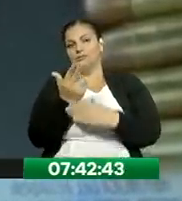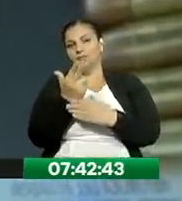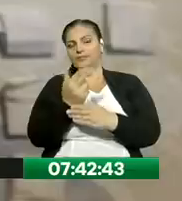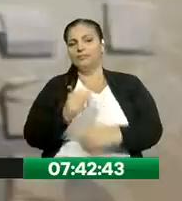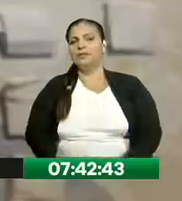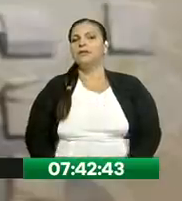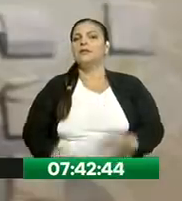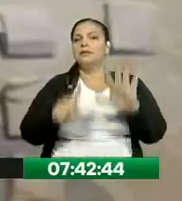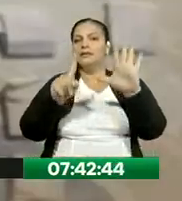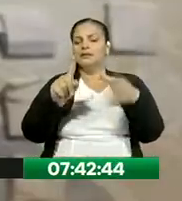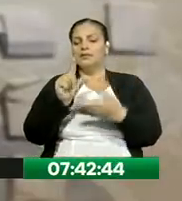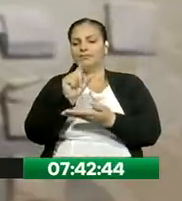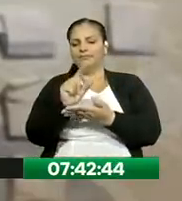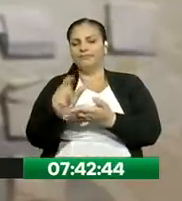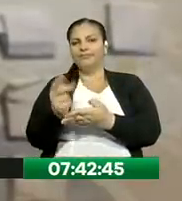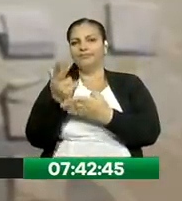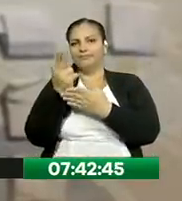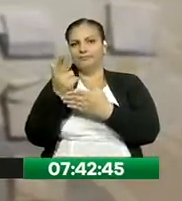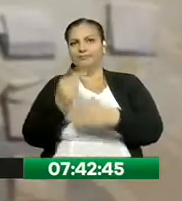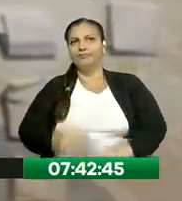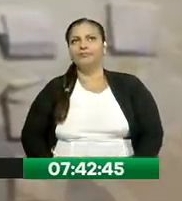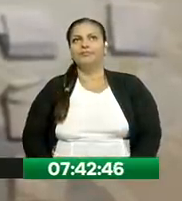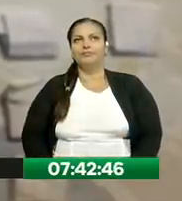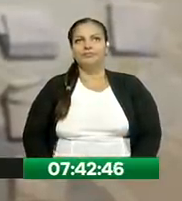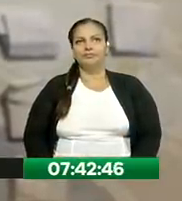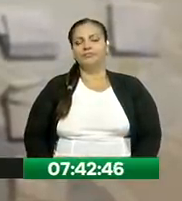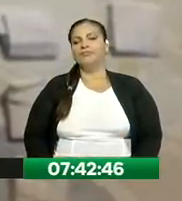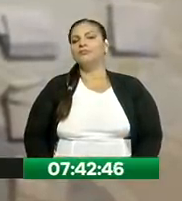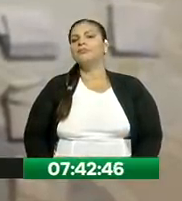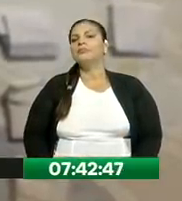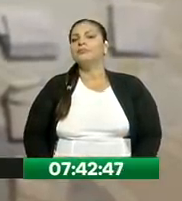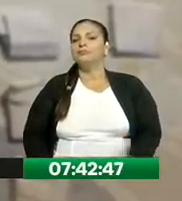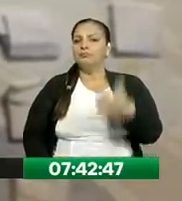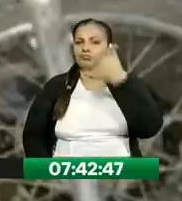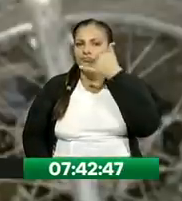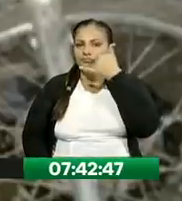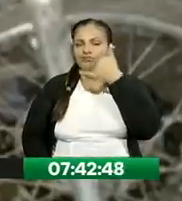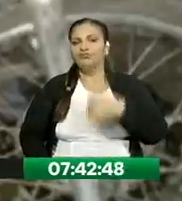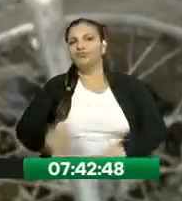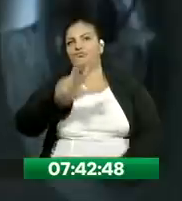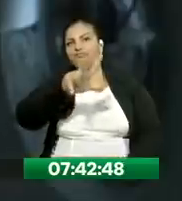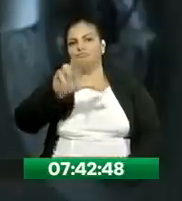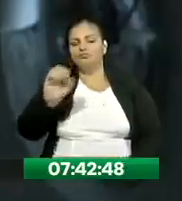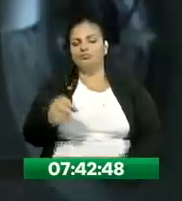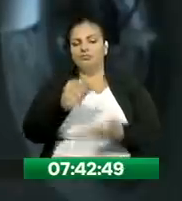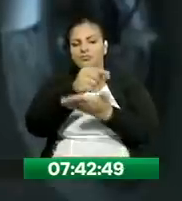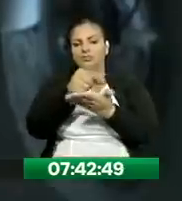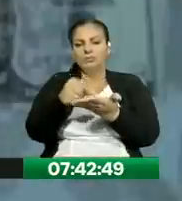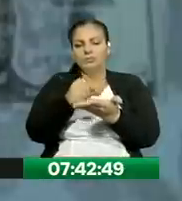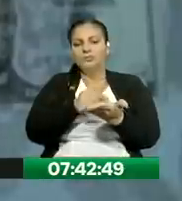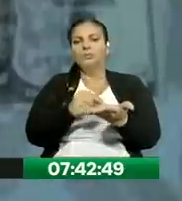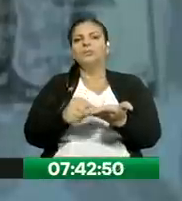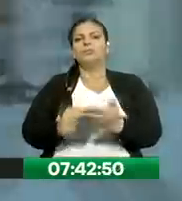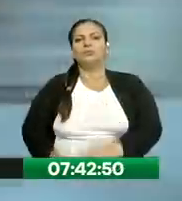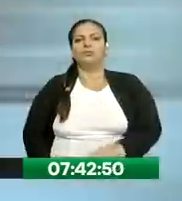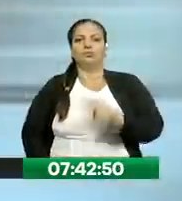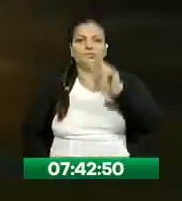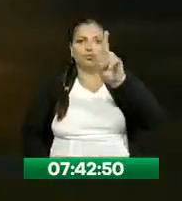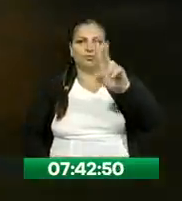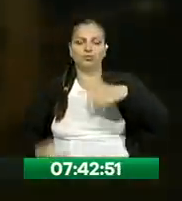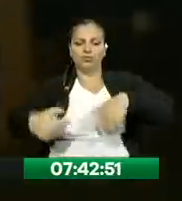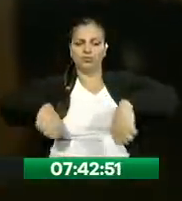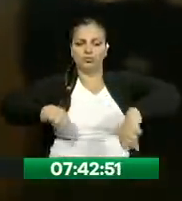9 terminales móviles, 30 paquetes de sustancias sujetas a fiscalización, 2 motocicletas y dinero en